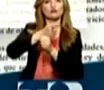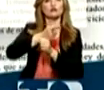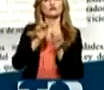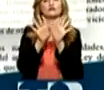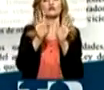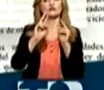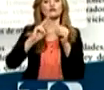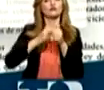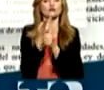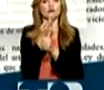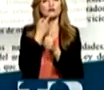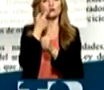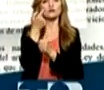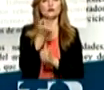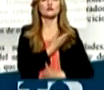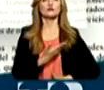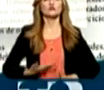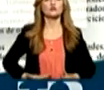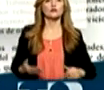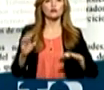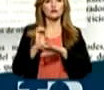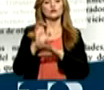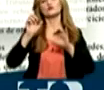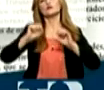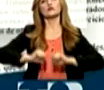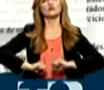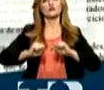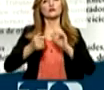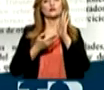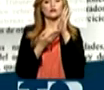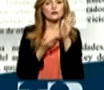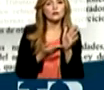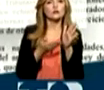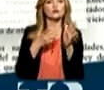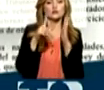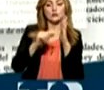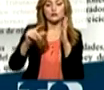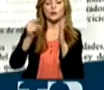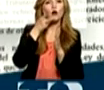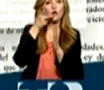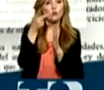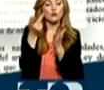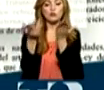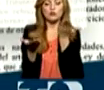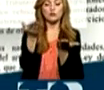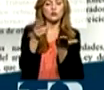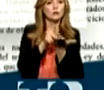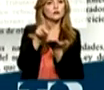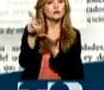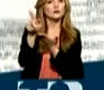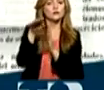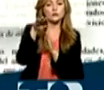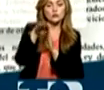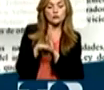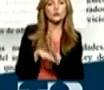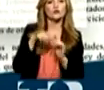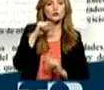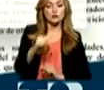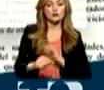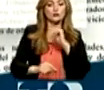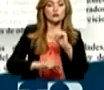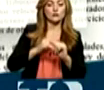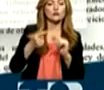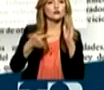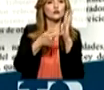general segunda, estipula que el presidente de la República podrá, en base a las condiciones de las finanzas públicas y de balanza de pagos, reducir gradualmente la tarifa